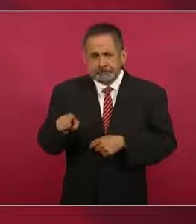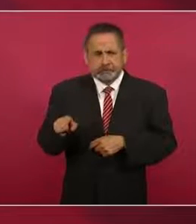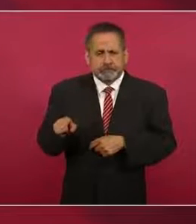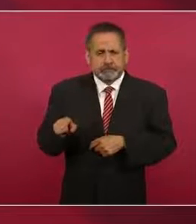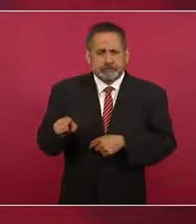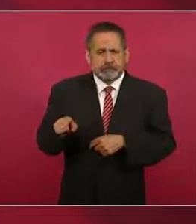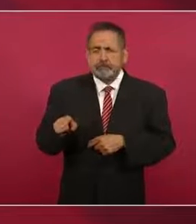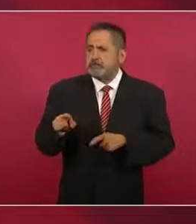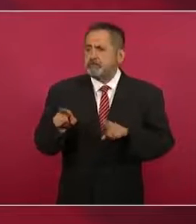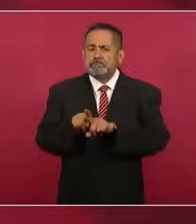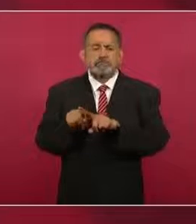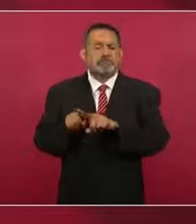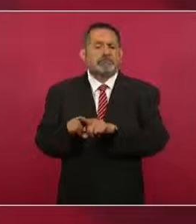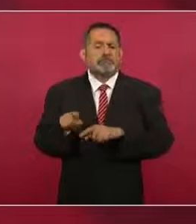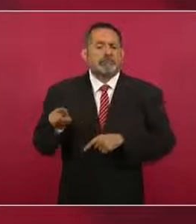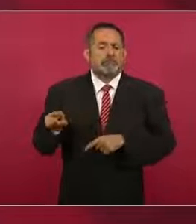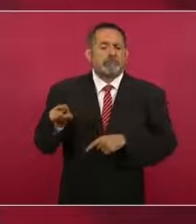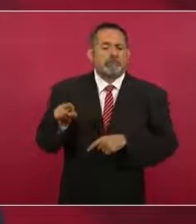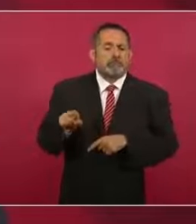al igual que